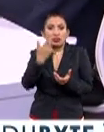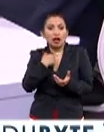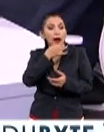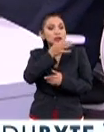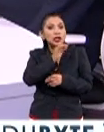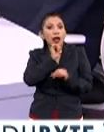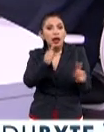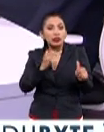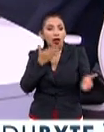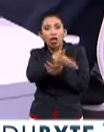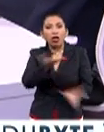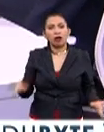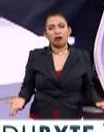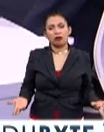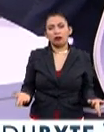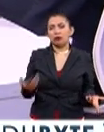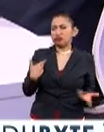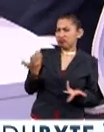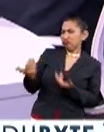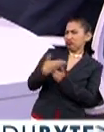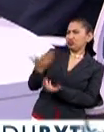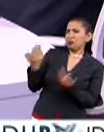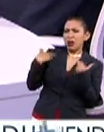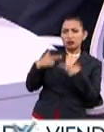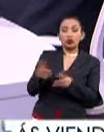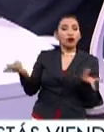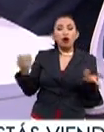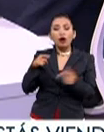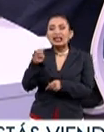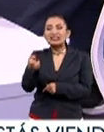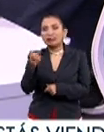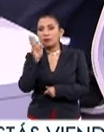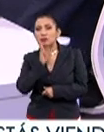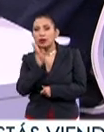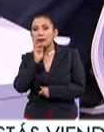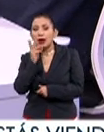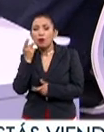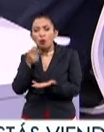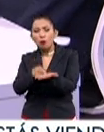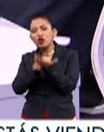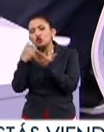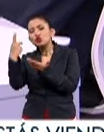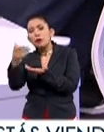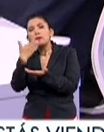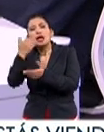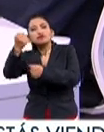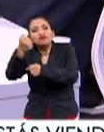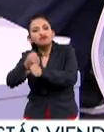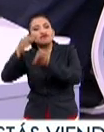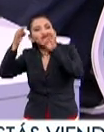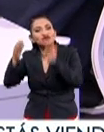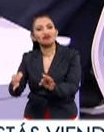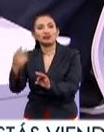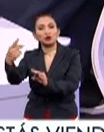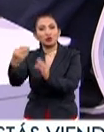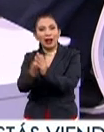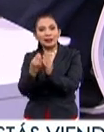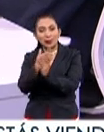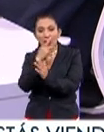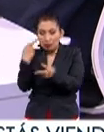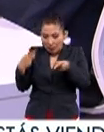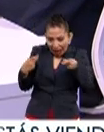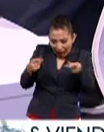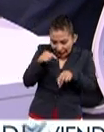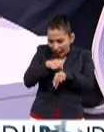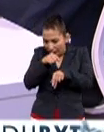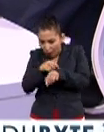claro. Y en este momento de pilotaje, en realidad, lo que buscábamos era que nos mostraran su mejor práctica los maestros, ¿no? Entonces, que la